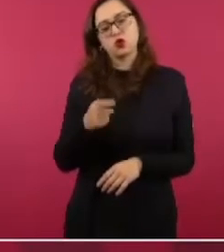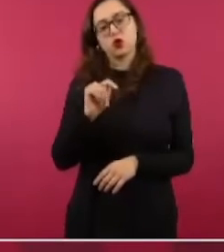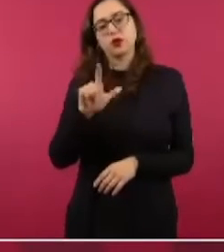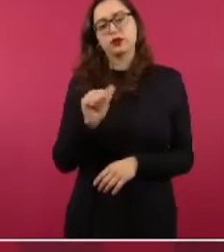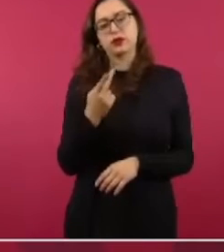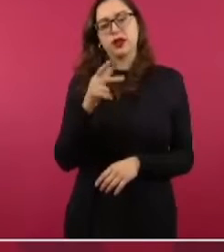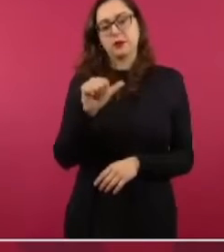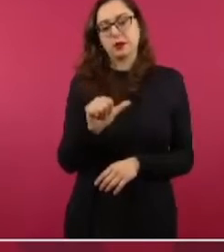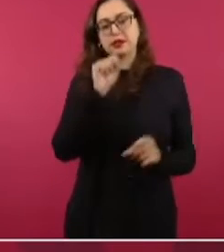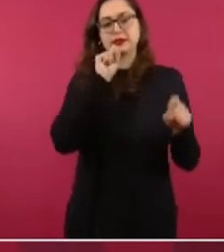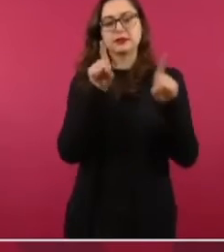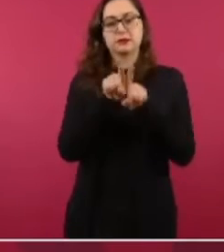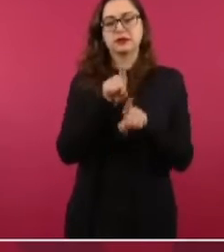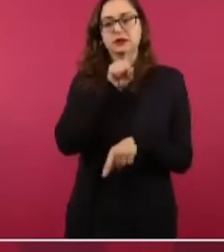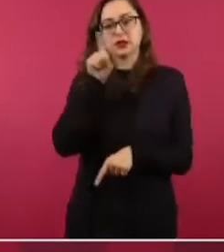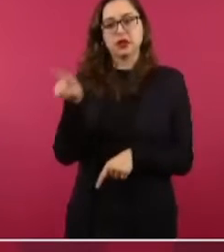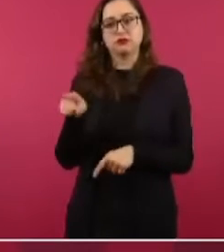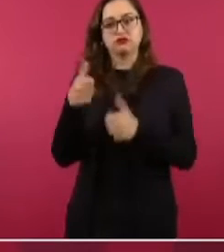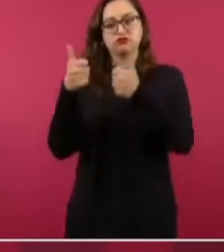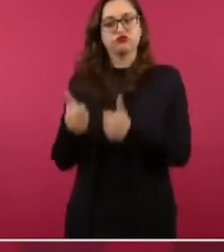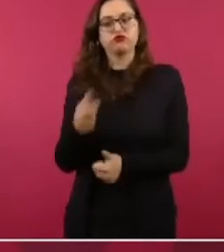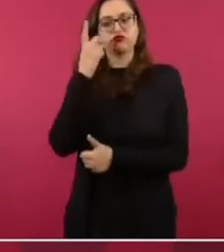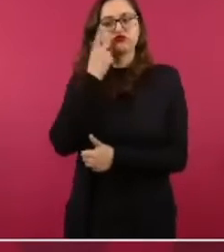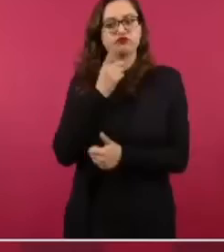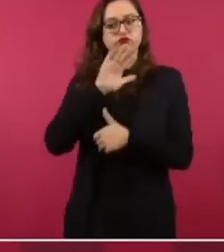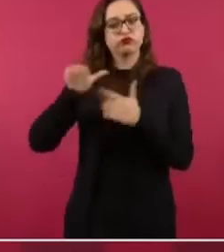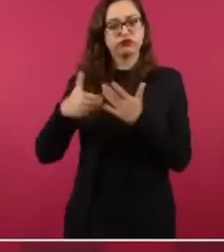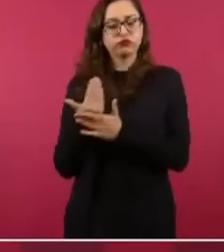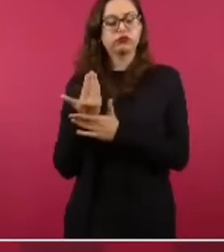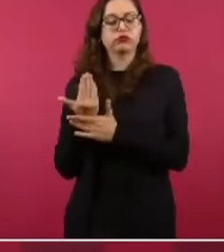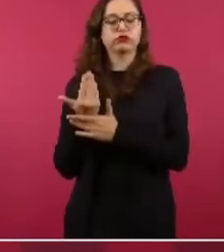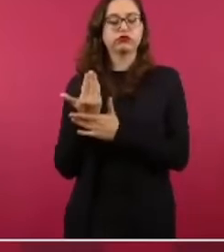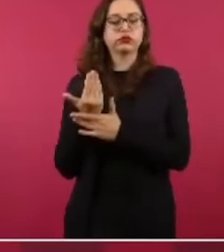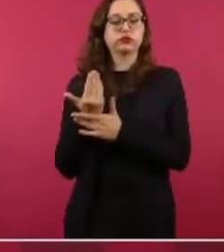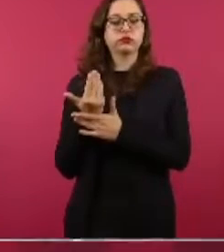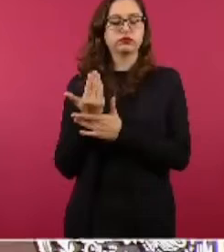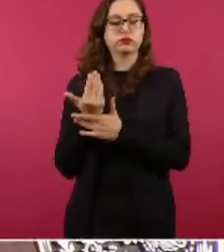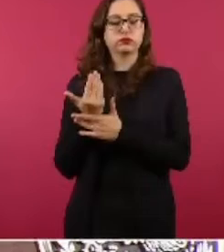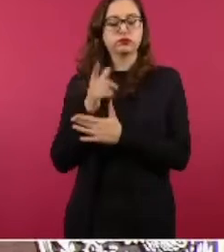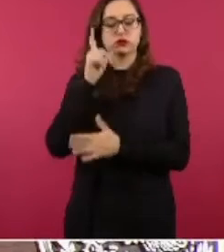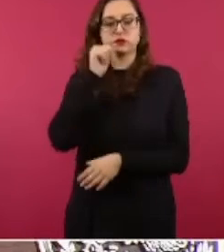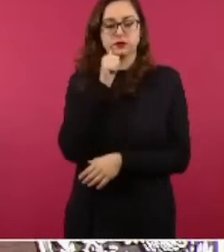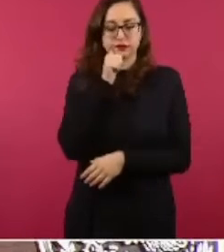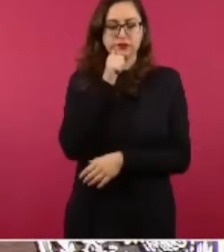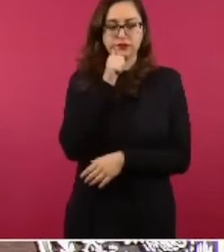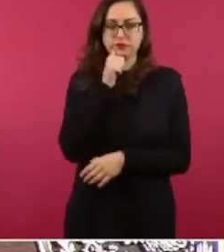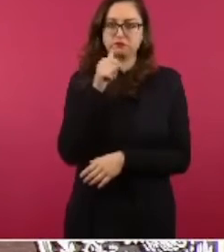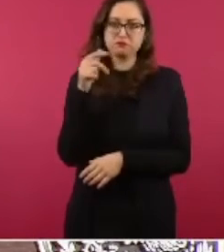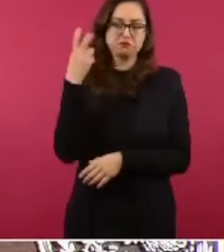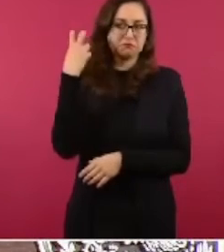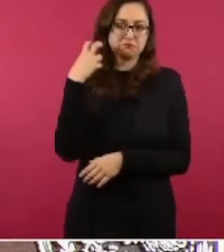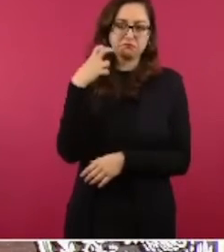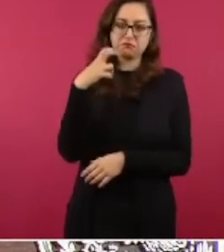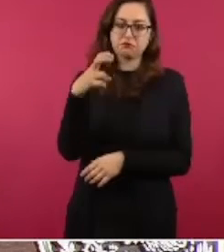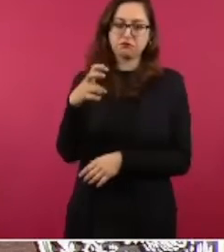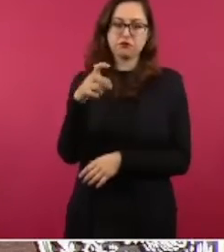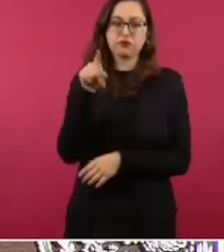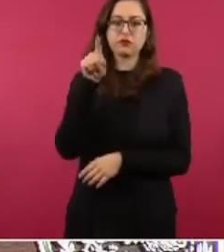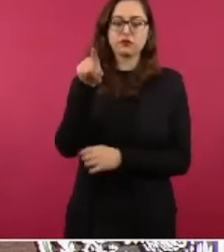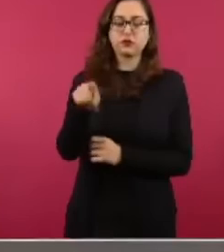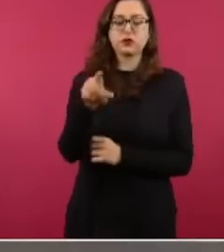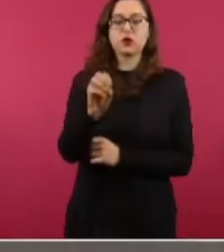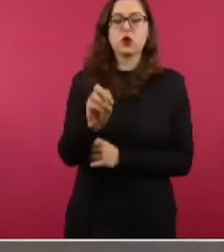Tlapa, ahí nos vamos a quedar en Tlapa, y mañana seguimos, vamos a